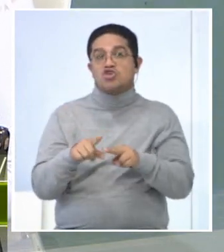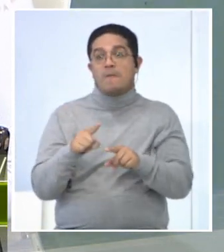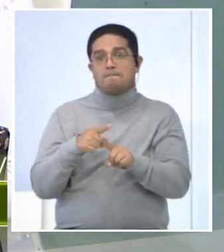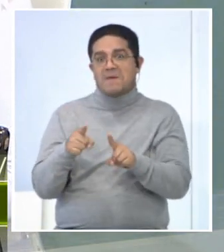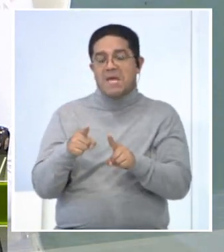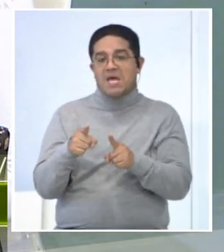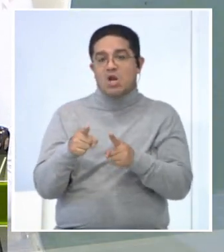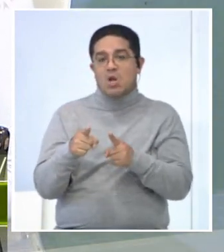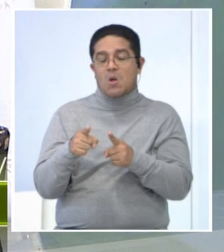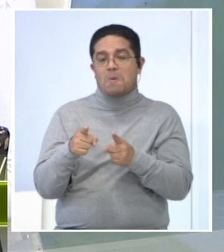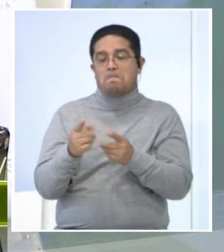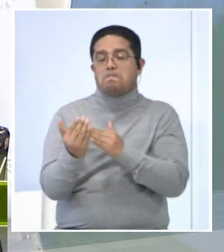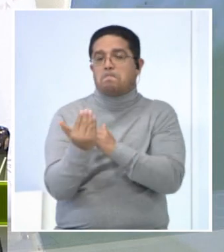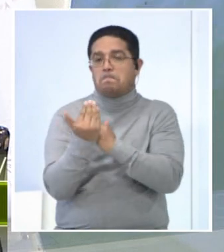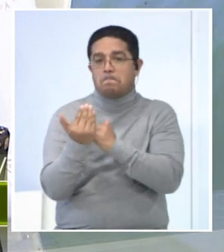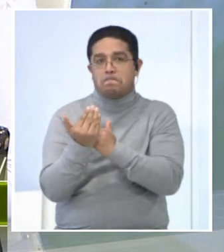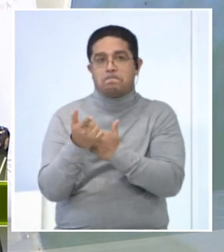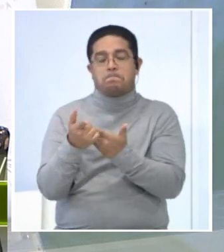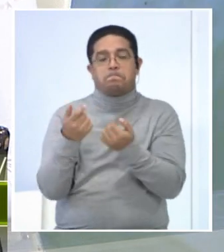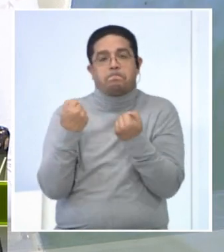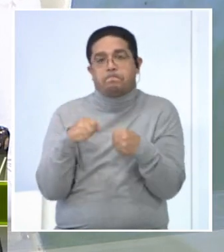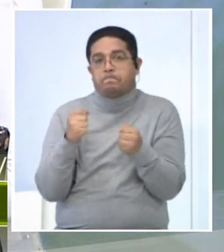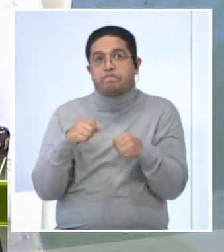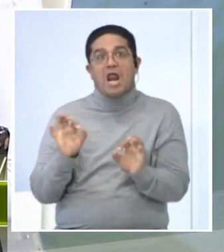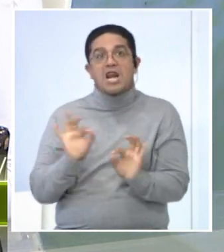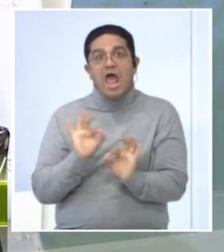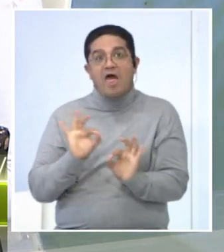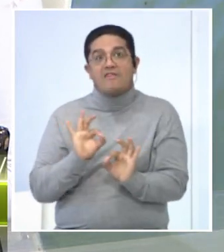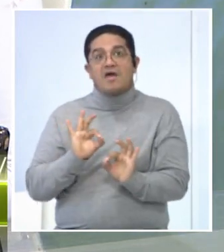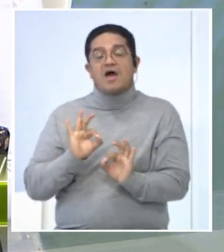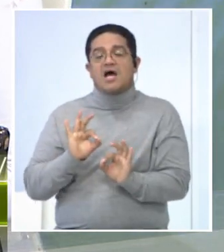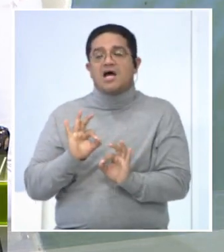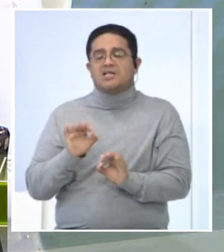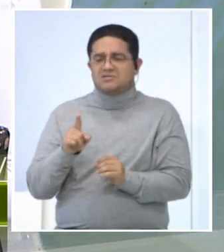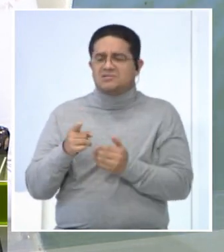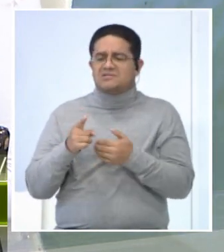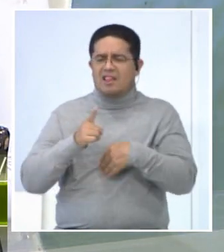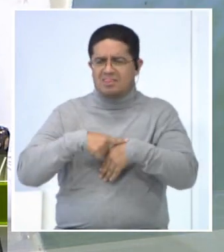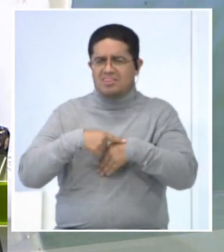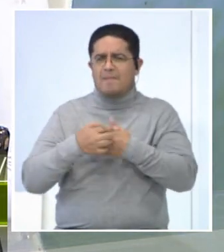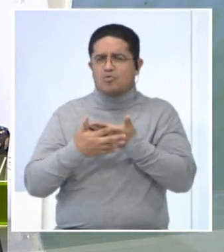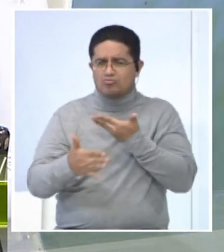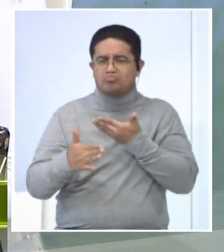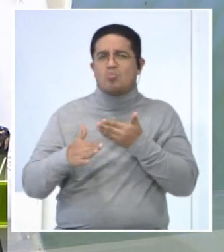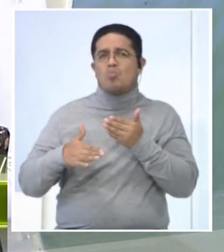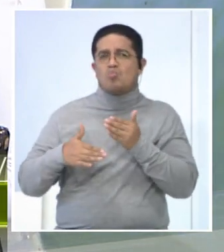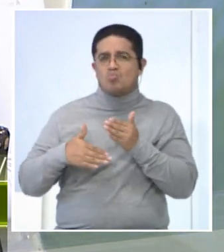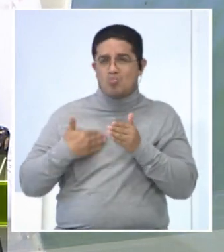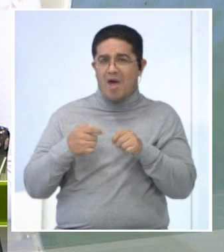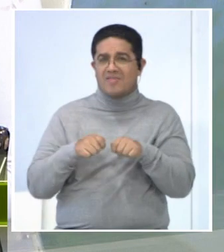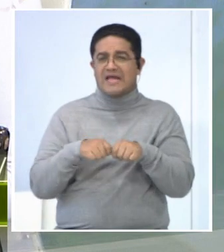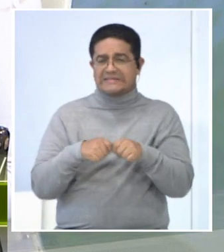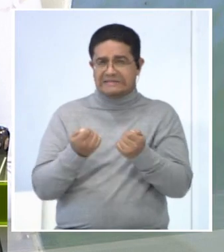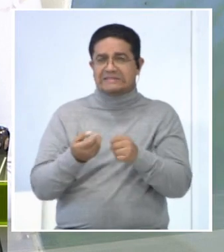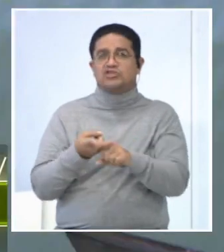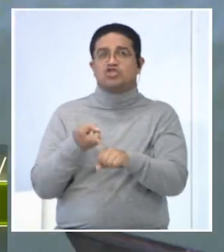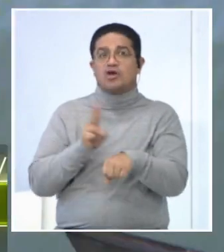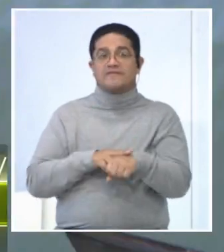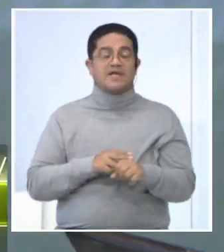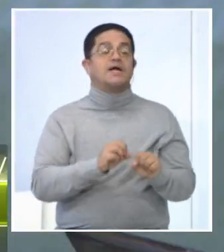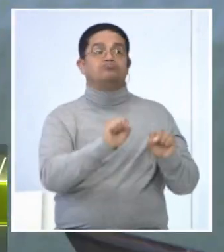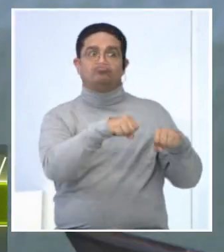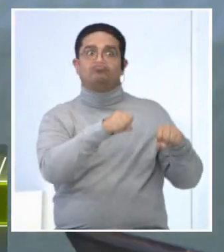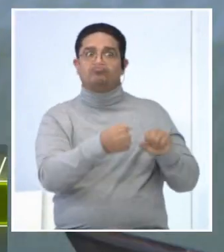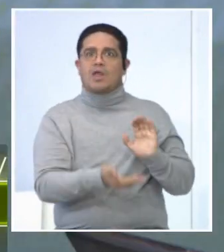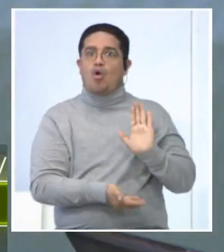o incluso no tuvo la rehabilitación necesaria, podemos tener con el paso del tiempo mucho más deterioro y allí mucho más aumenta dolor. El